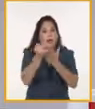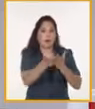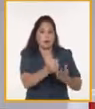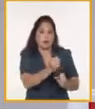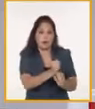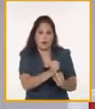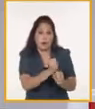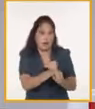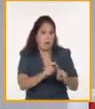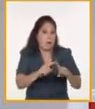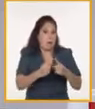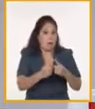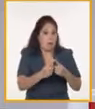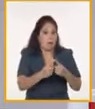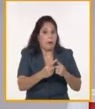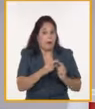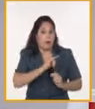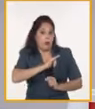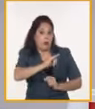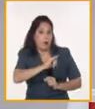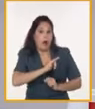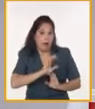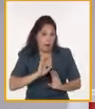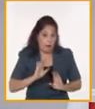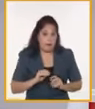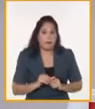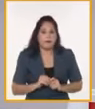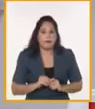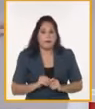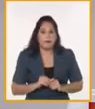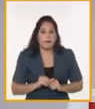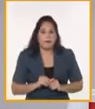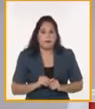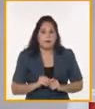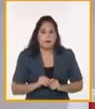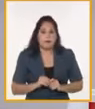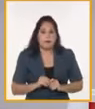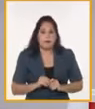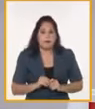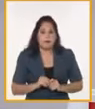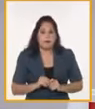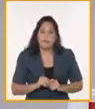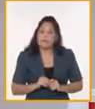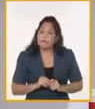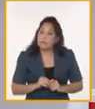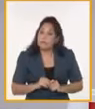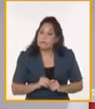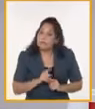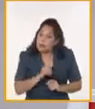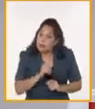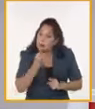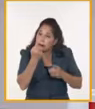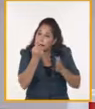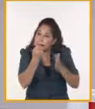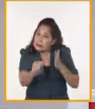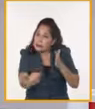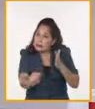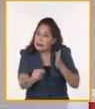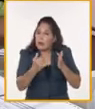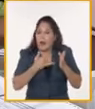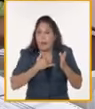desde el punto de vista tributario tiene la misma carga impositiva y esto naturalmente no no debía ser así Y es uno de los elementos